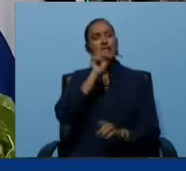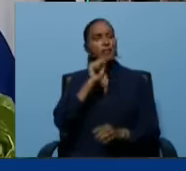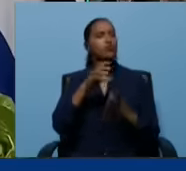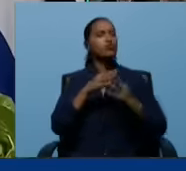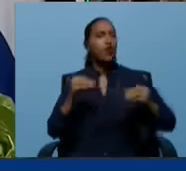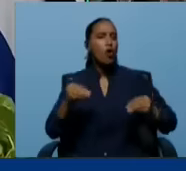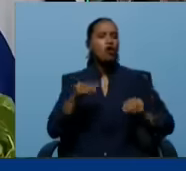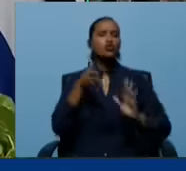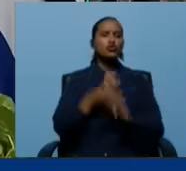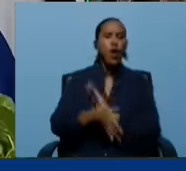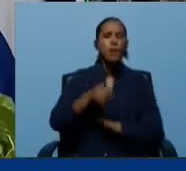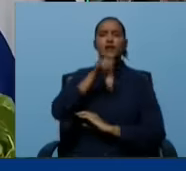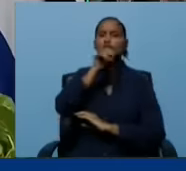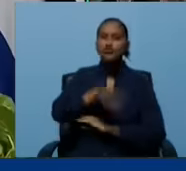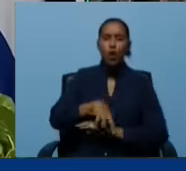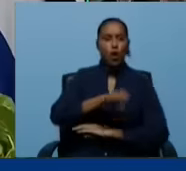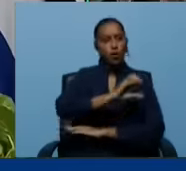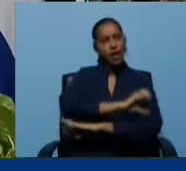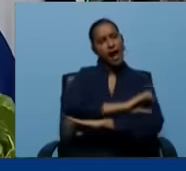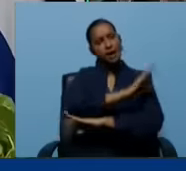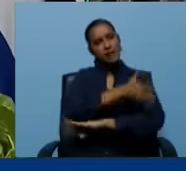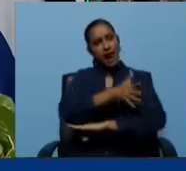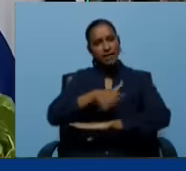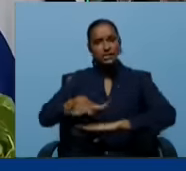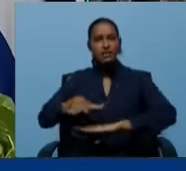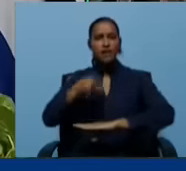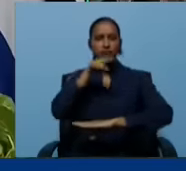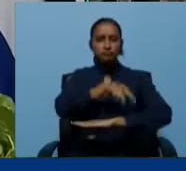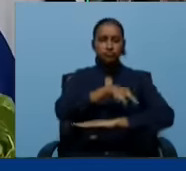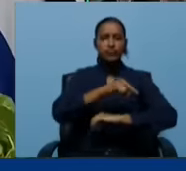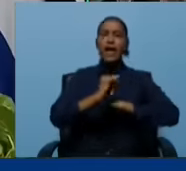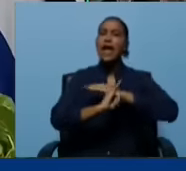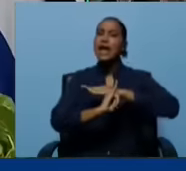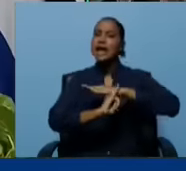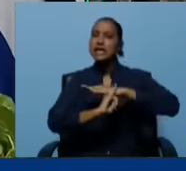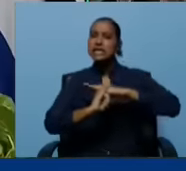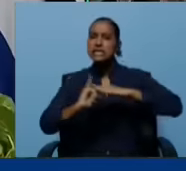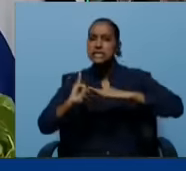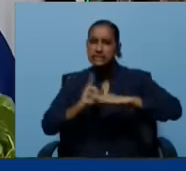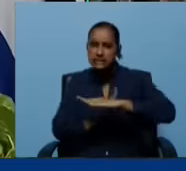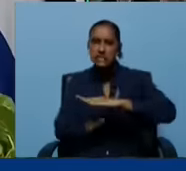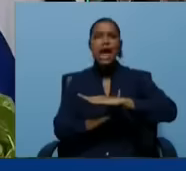que son pueblos con economías muy frágiles, con dificultades para el